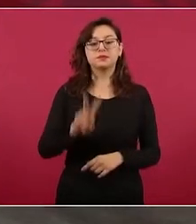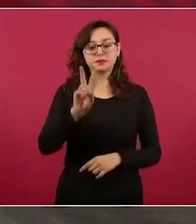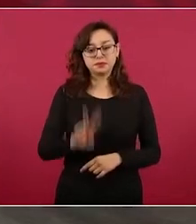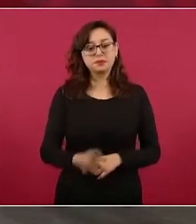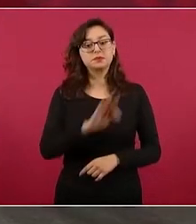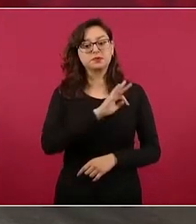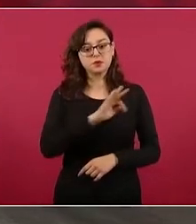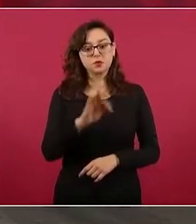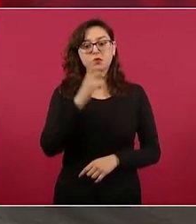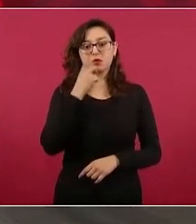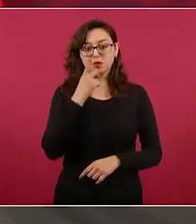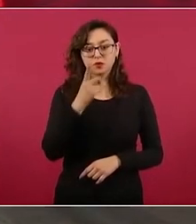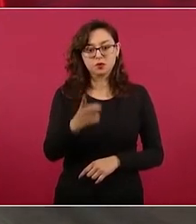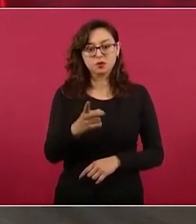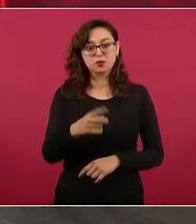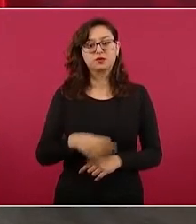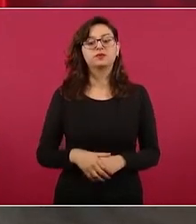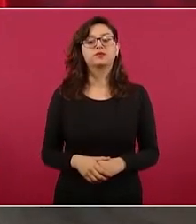decir.